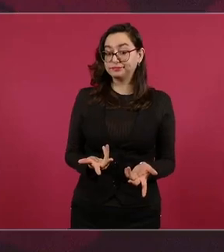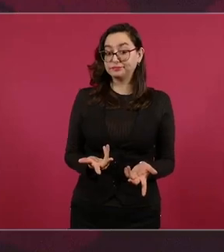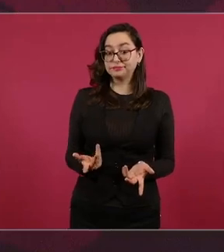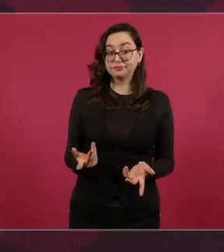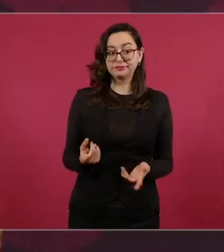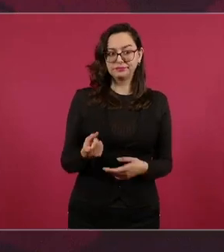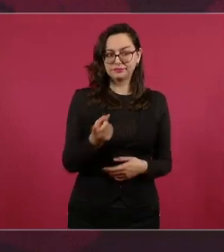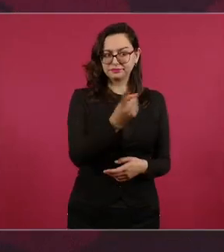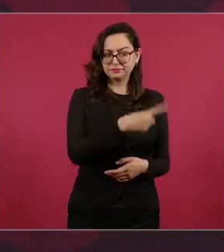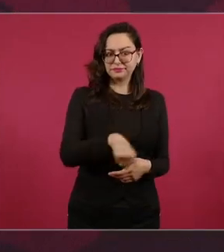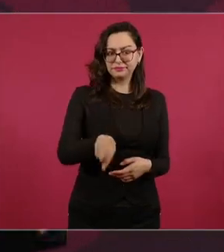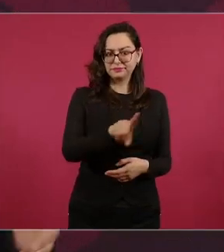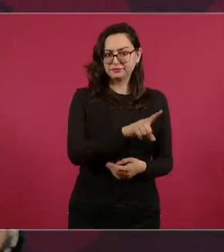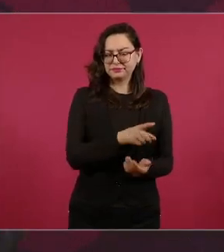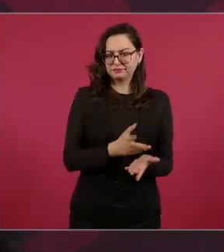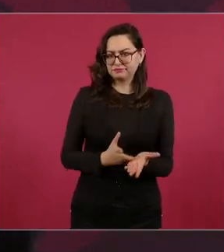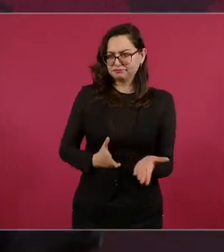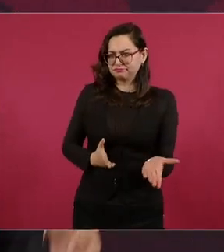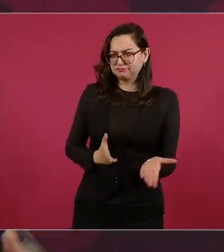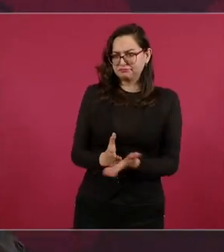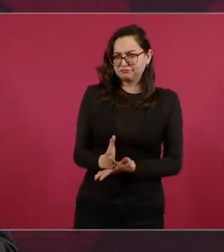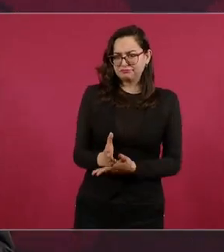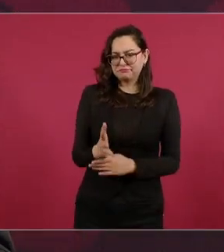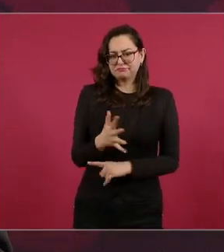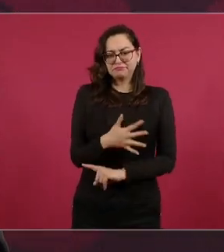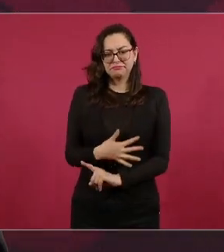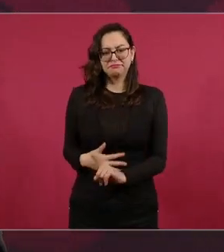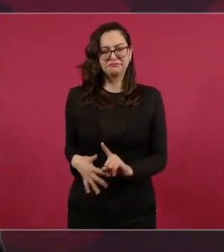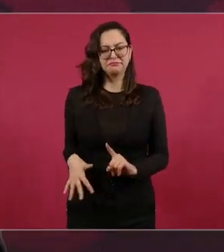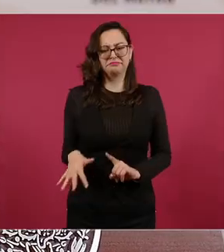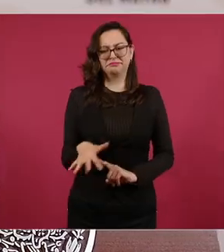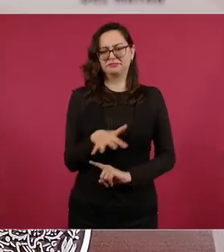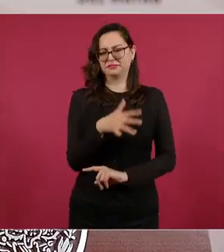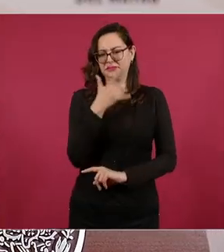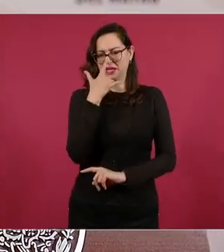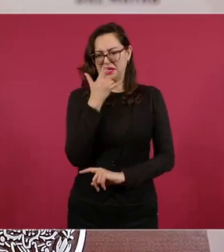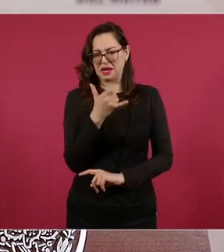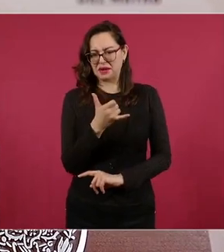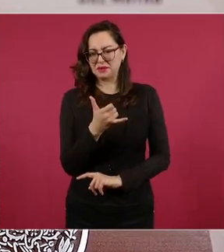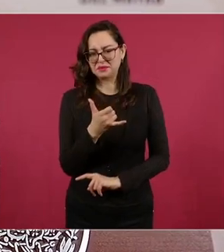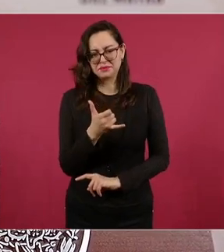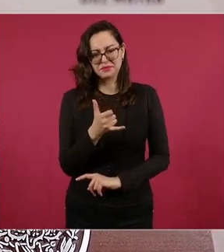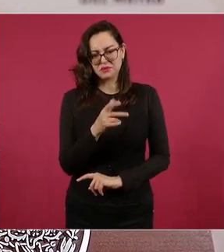quiera crear un ambiente que no existe